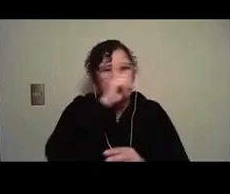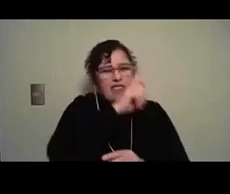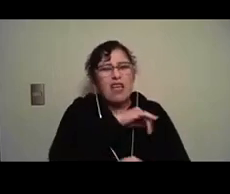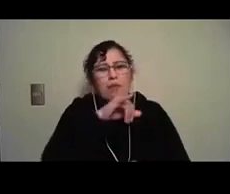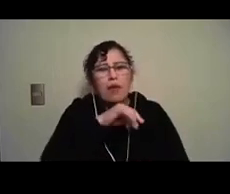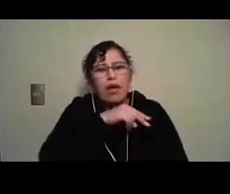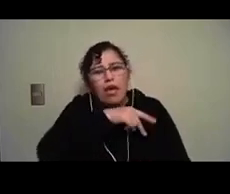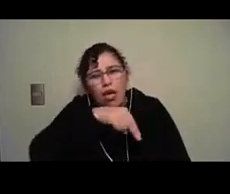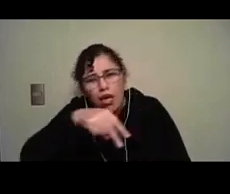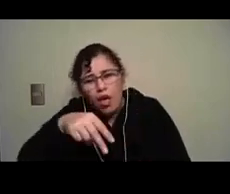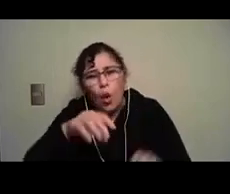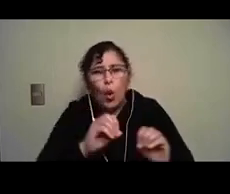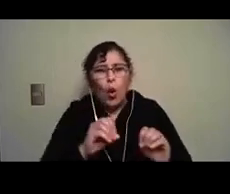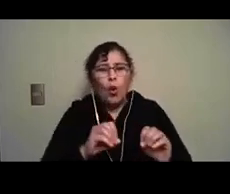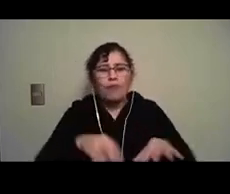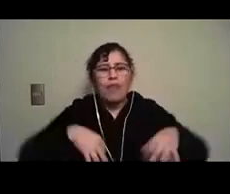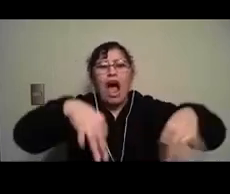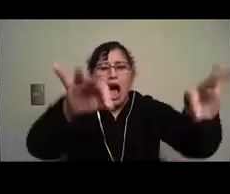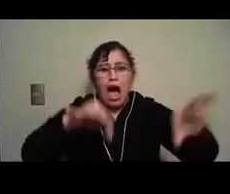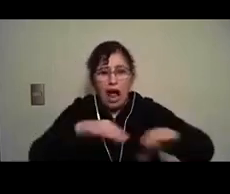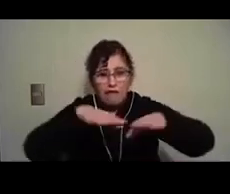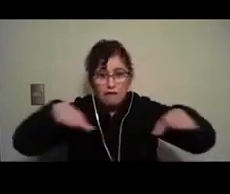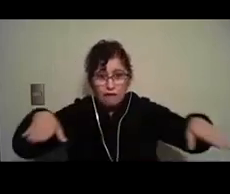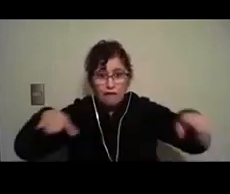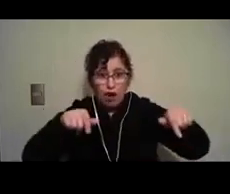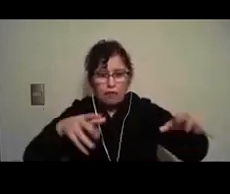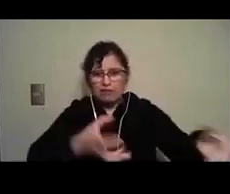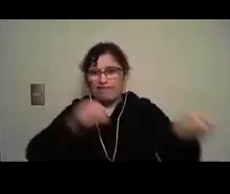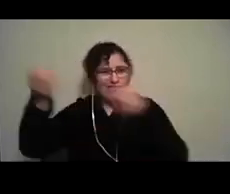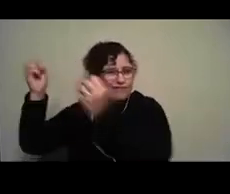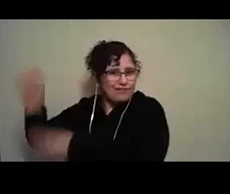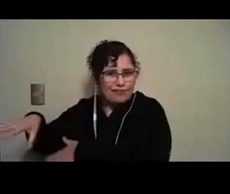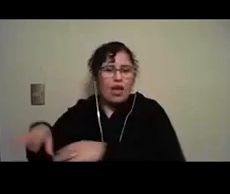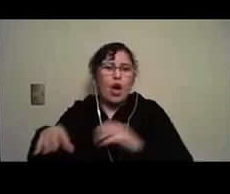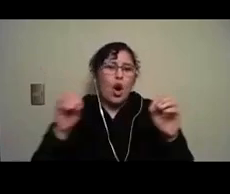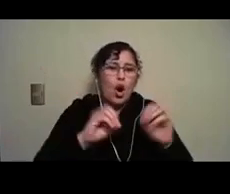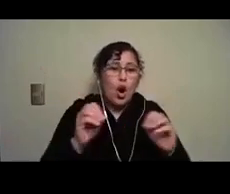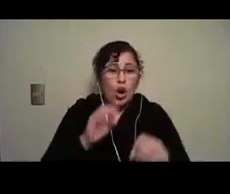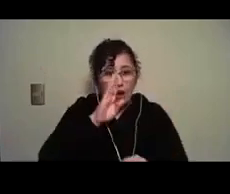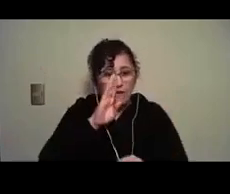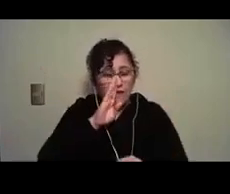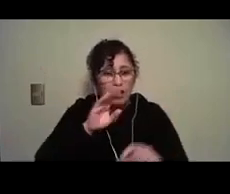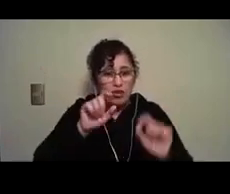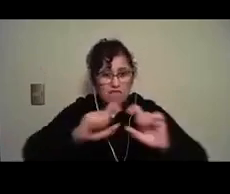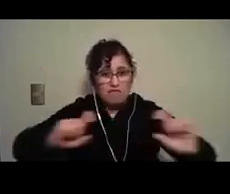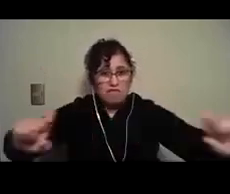la alfombra del hogar, va a haber que pensar, por ejemplo, en colocar una barrita en el baño, va a haber que pensar, por ejemplo, en